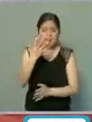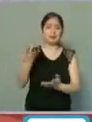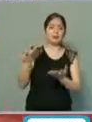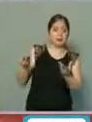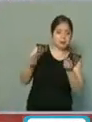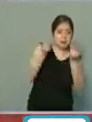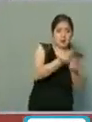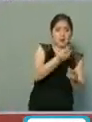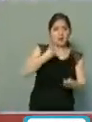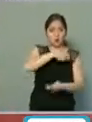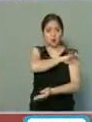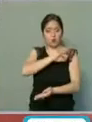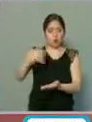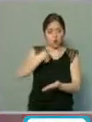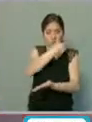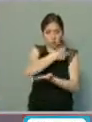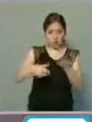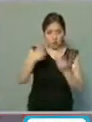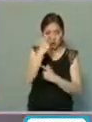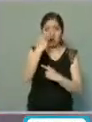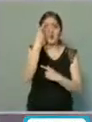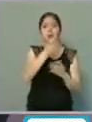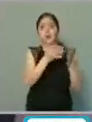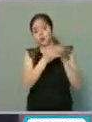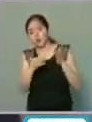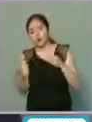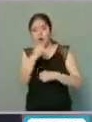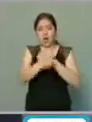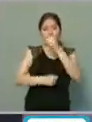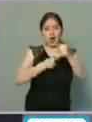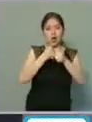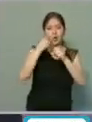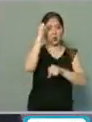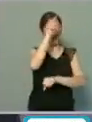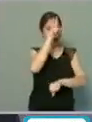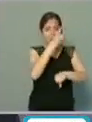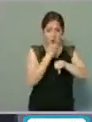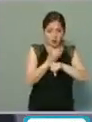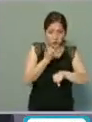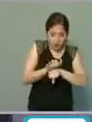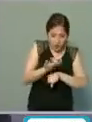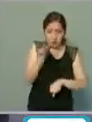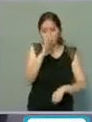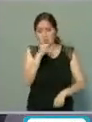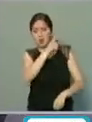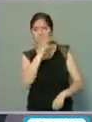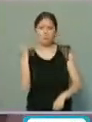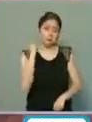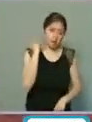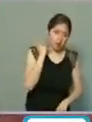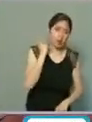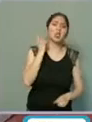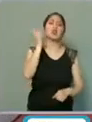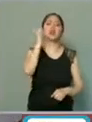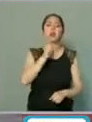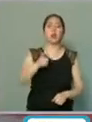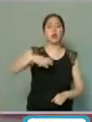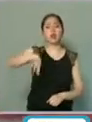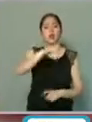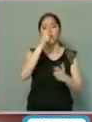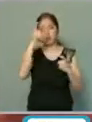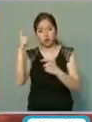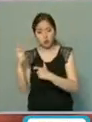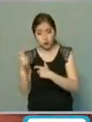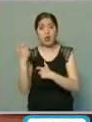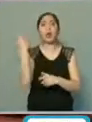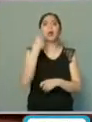tomen conciencia. Hemos visto durante los últimos años que en Estados Unidos, en la cuestión política sobre el tema de las armas, muchos han